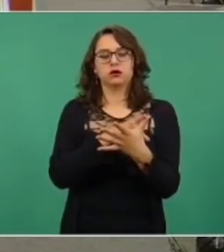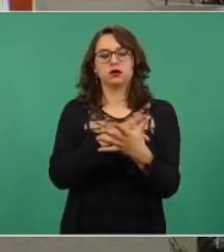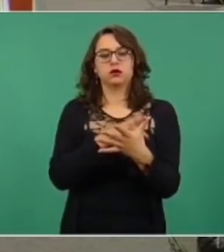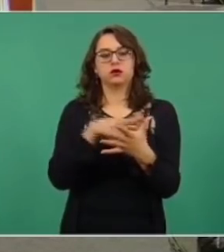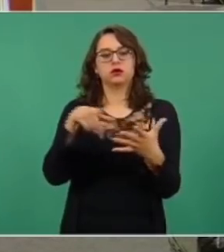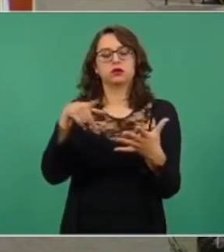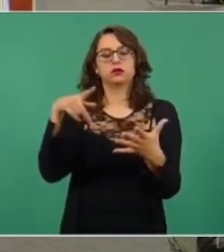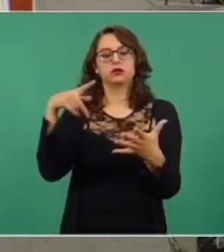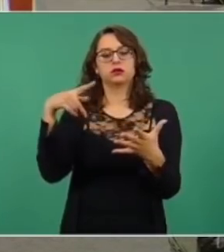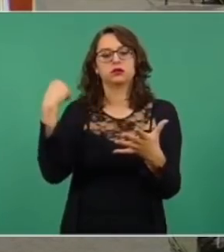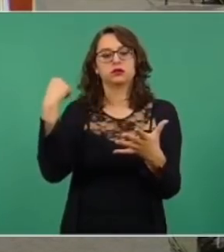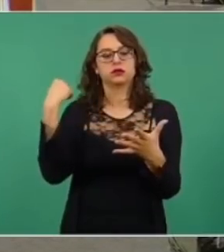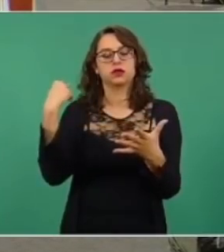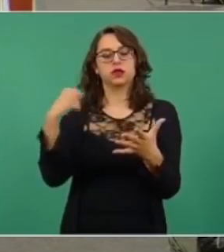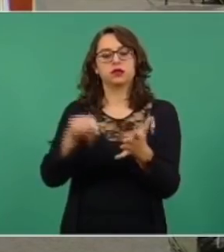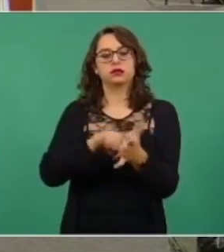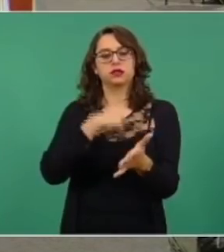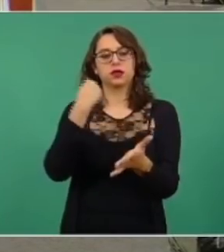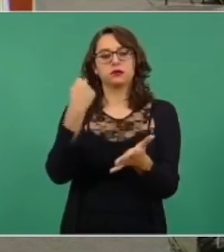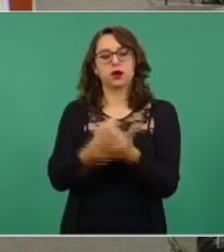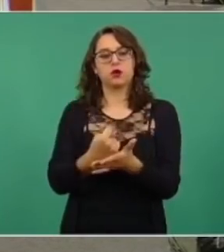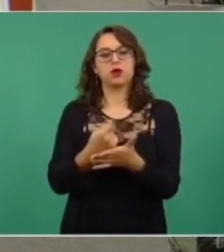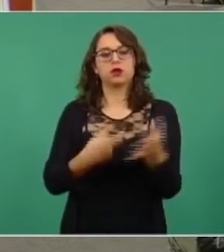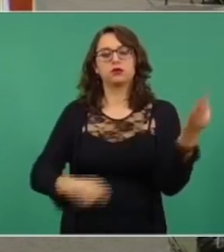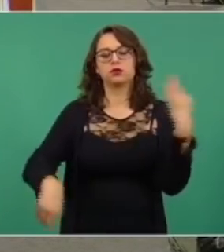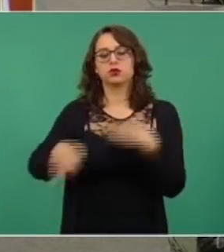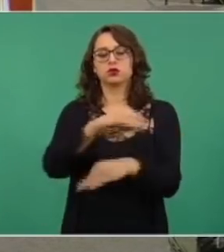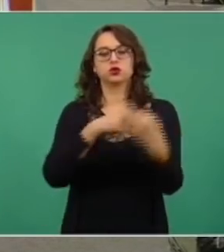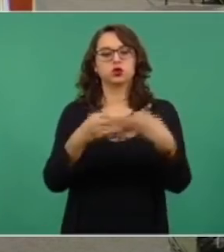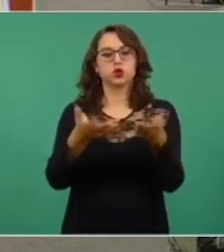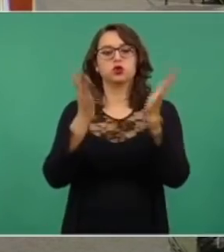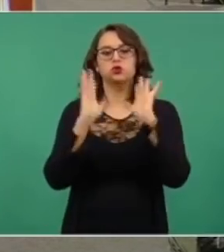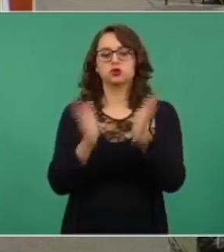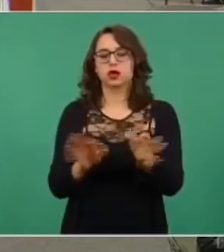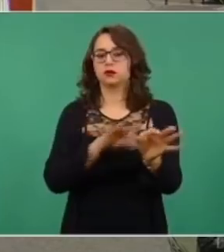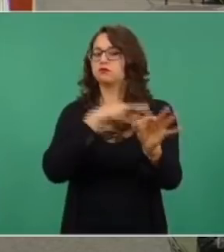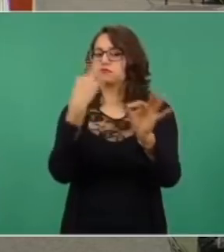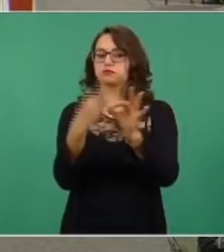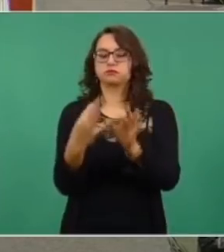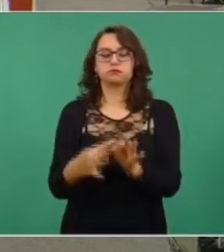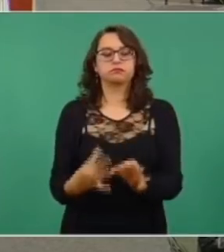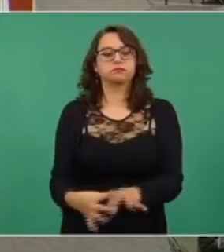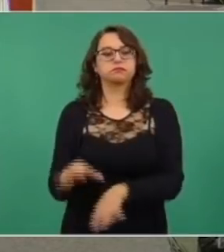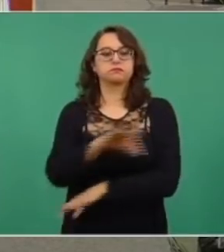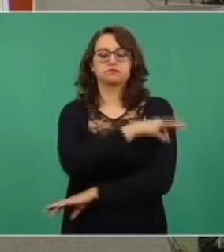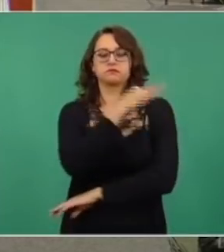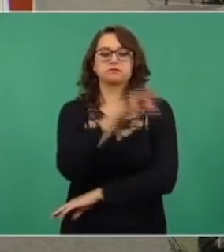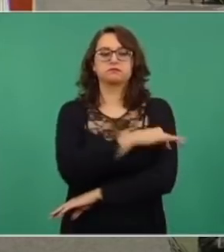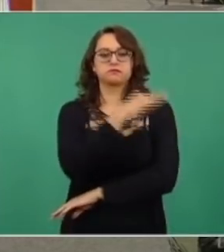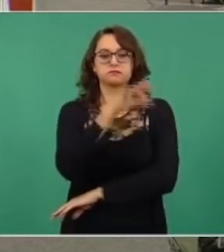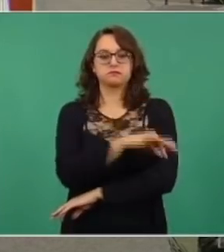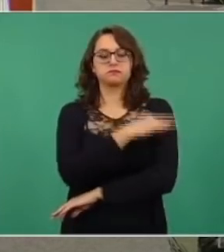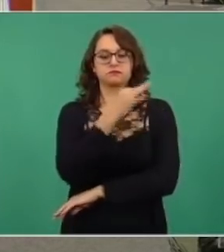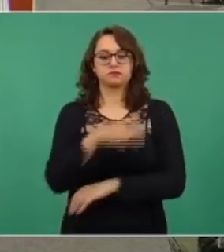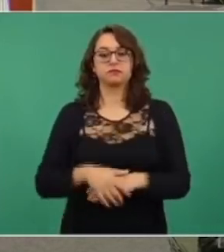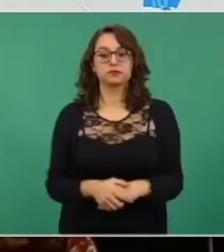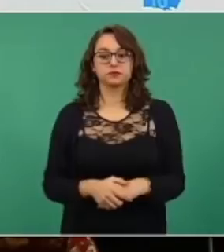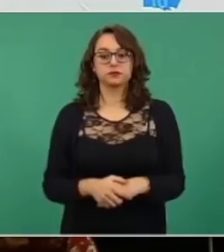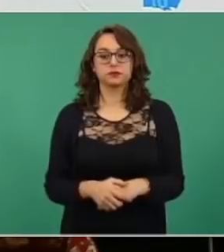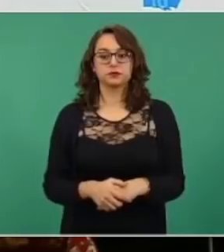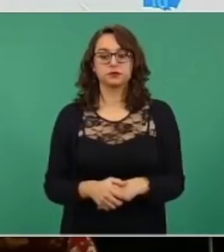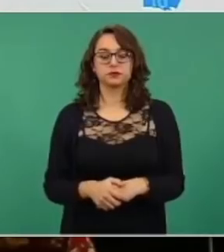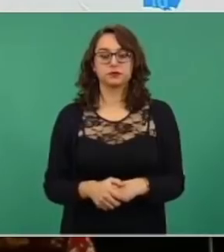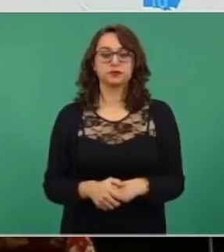de Tamaulipas, todos están totalmente cubiertos por la vacuna. Entonces,